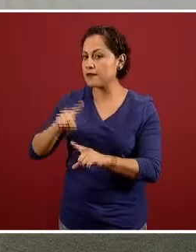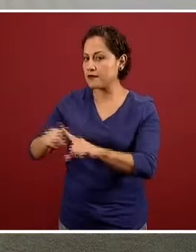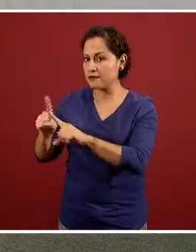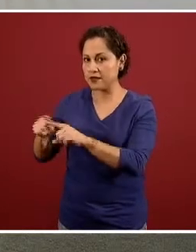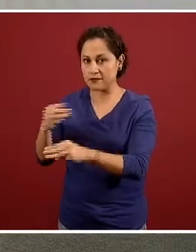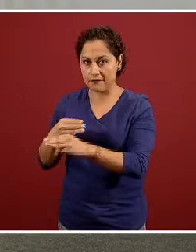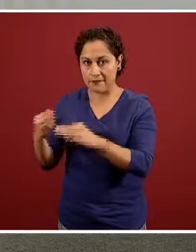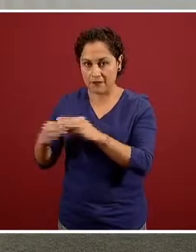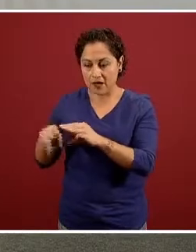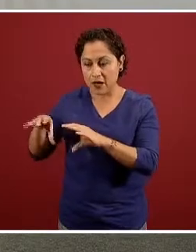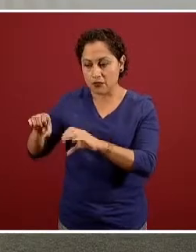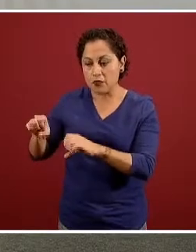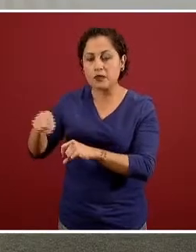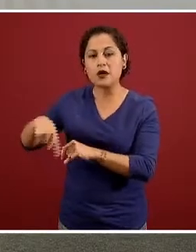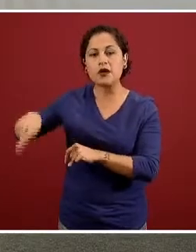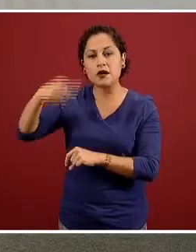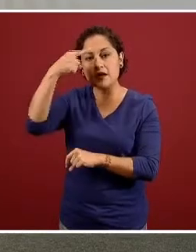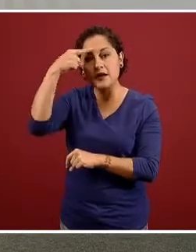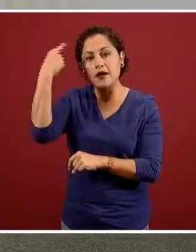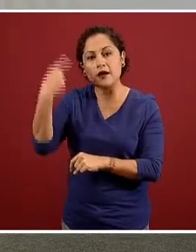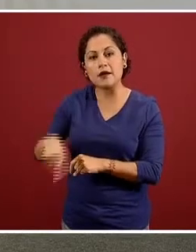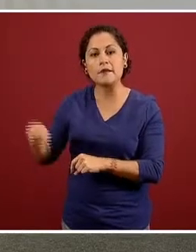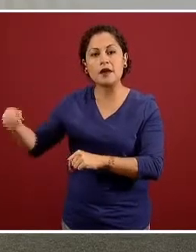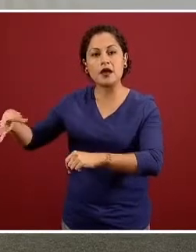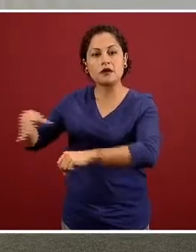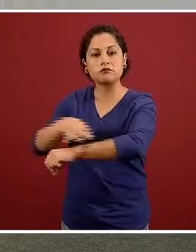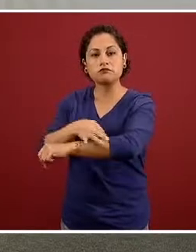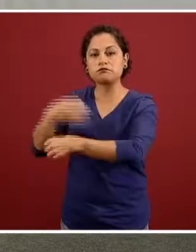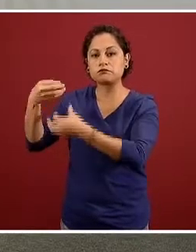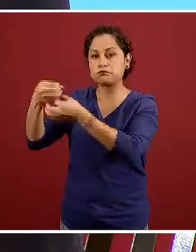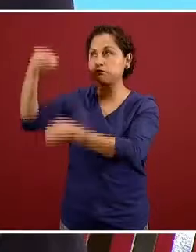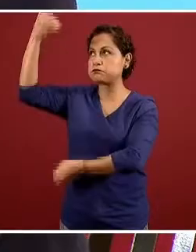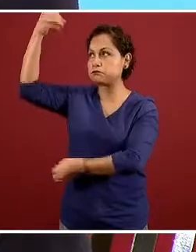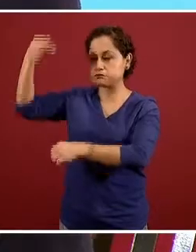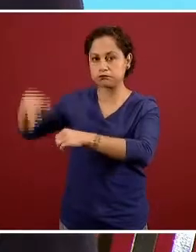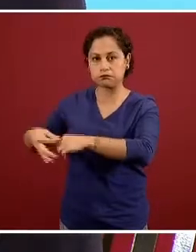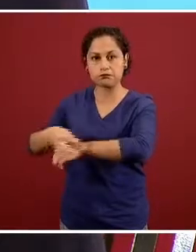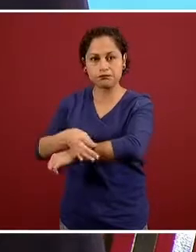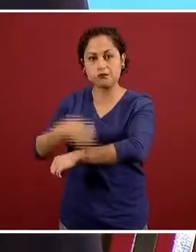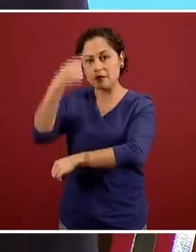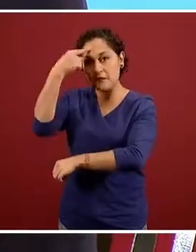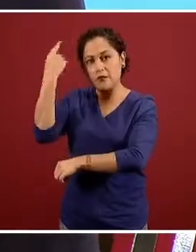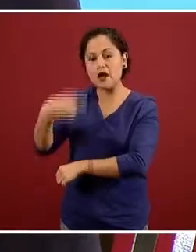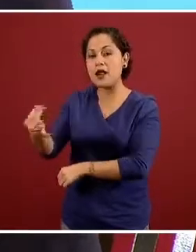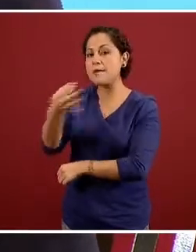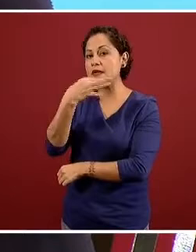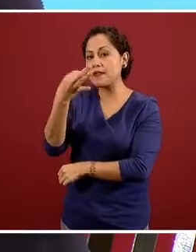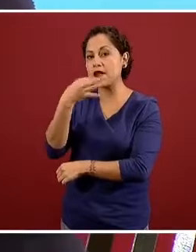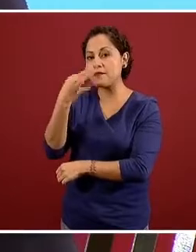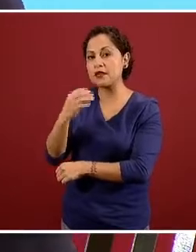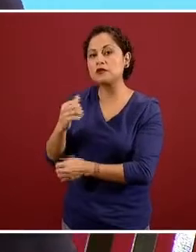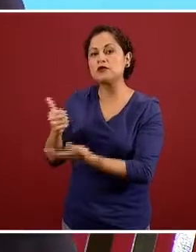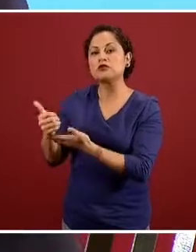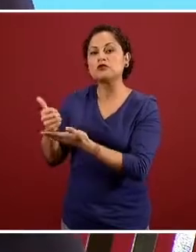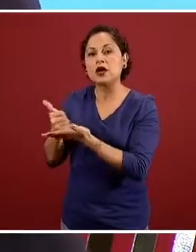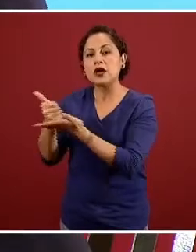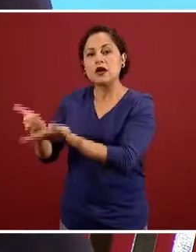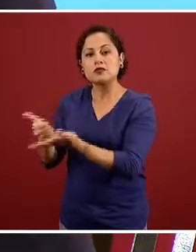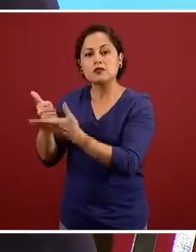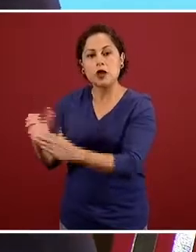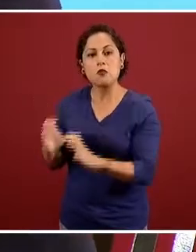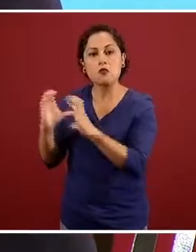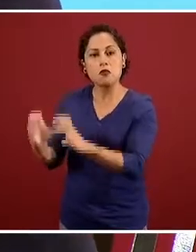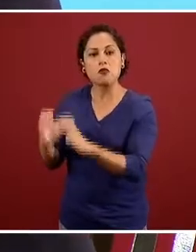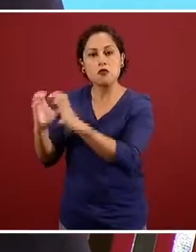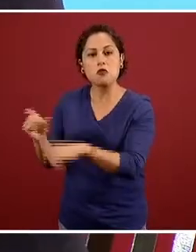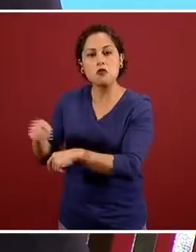o 5 por cada paciente, para infundir medicamentos para tratar de mantenerlo estable. con un estado